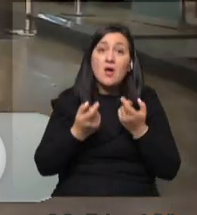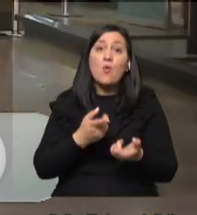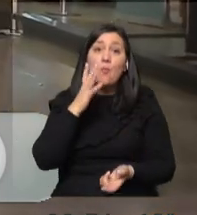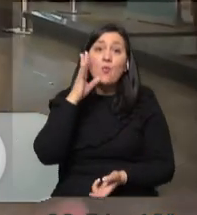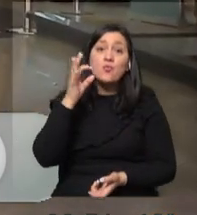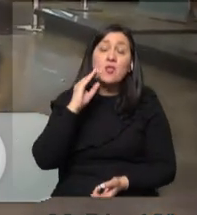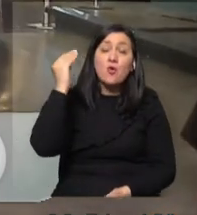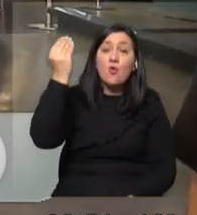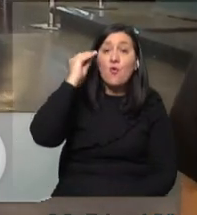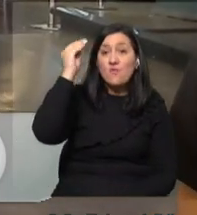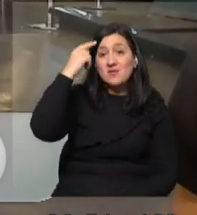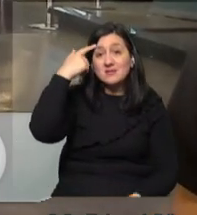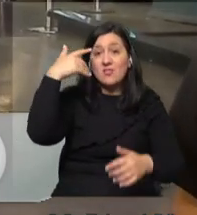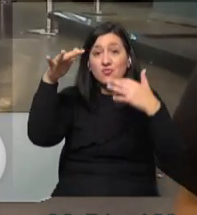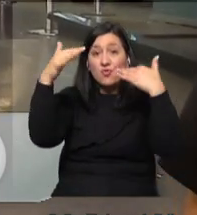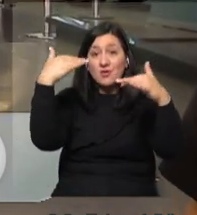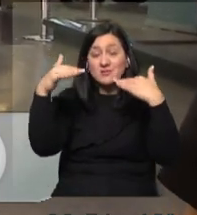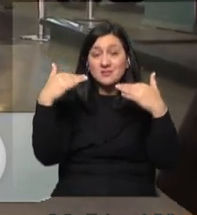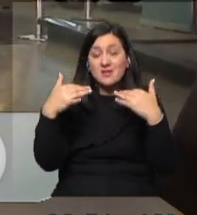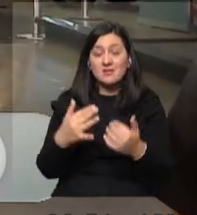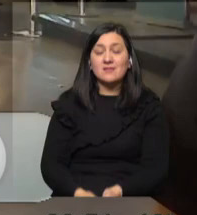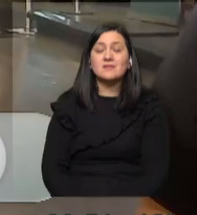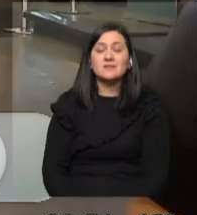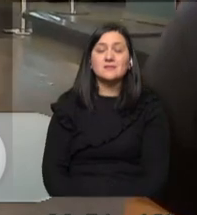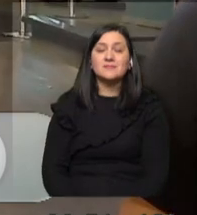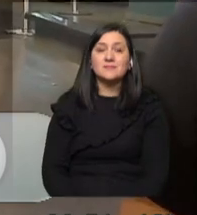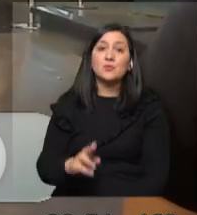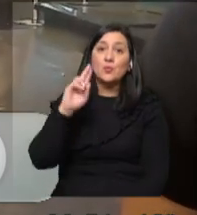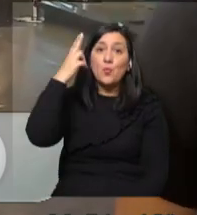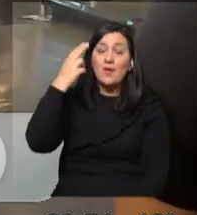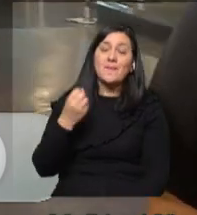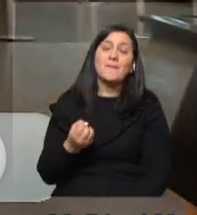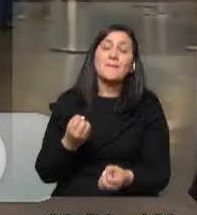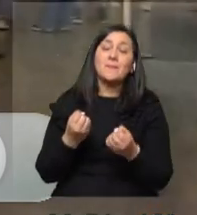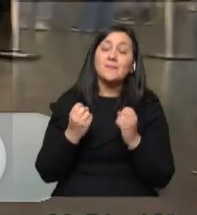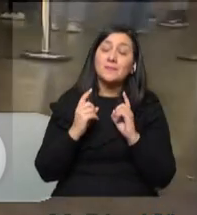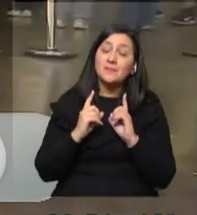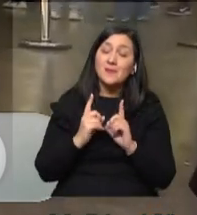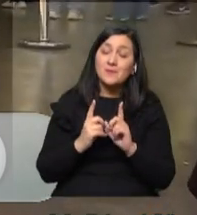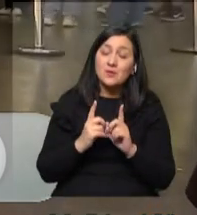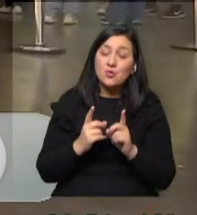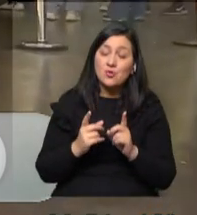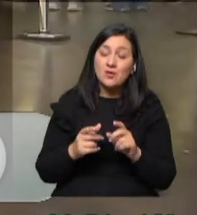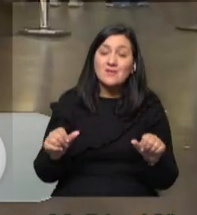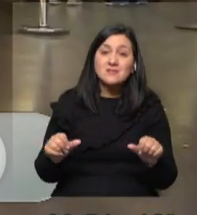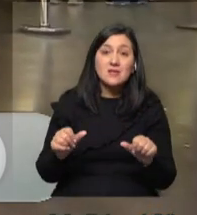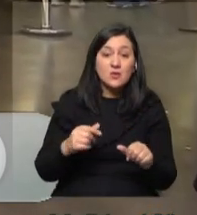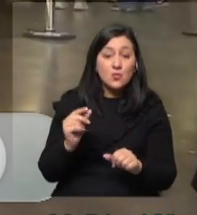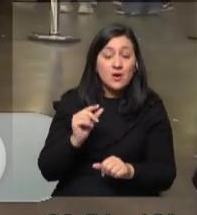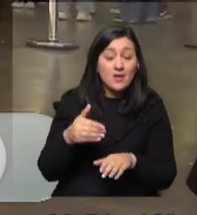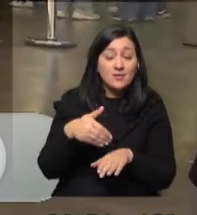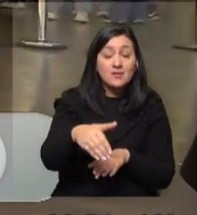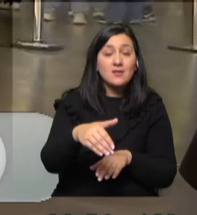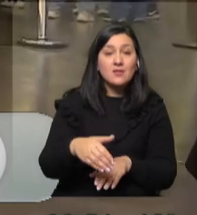a los jóvenes y adolescentes de nuestro territorio nacional. Y a propósito de lo que se va a dar en un rato nada más, donde